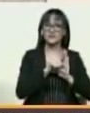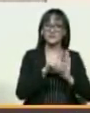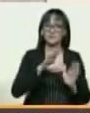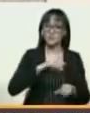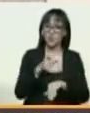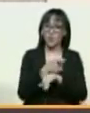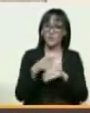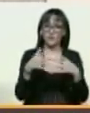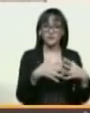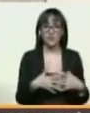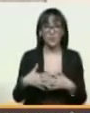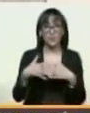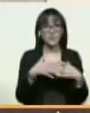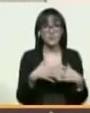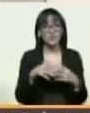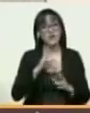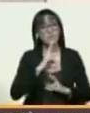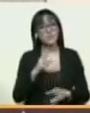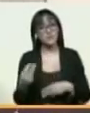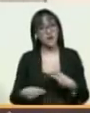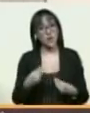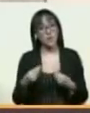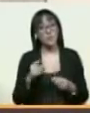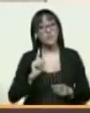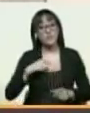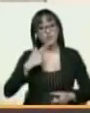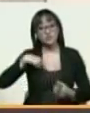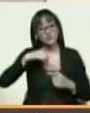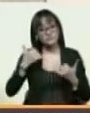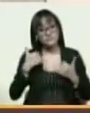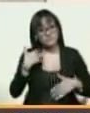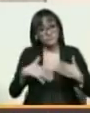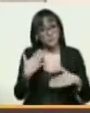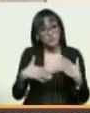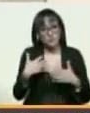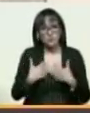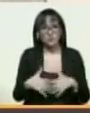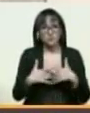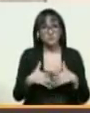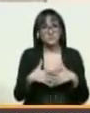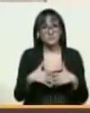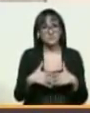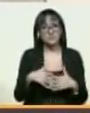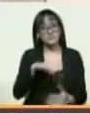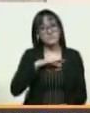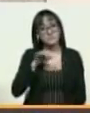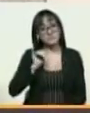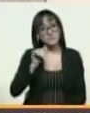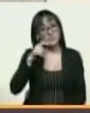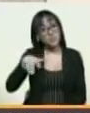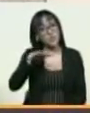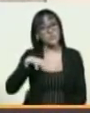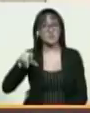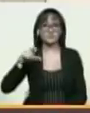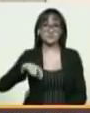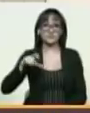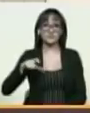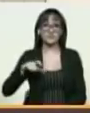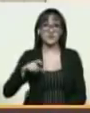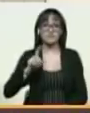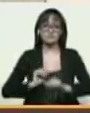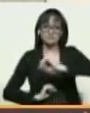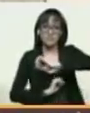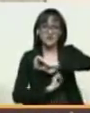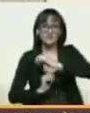gobierno de los Estados Unidos, la respuesta es producir lo que el pueblo necesite. Y además sentar las bases